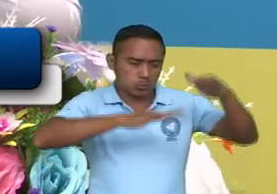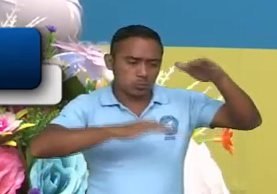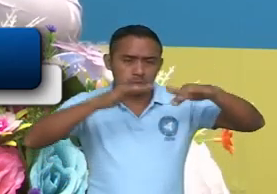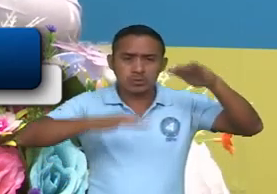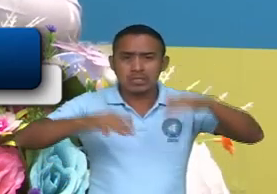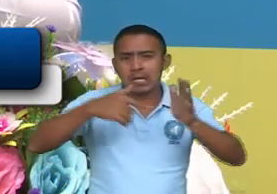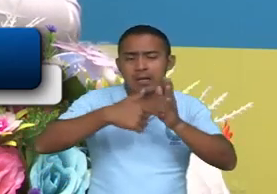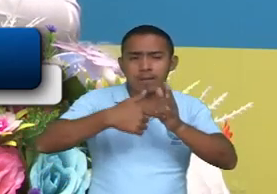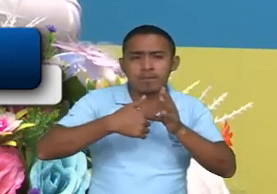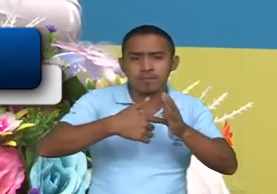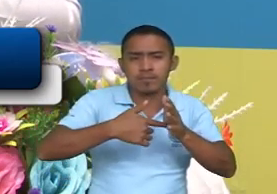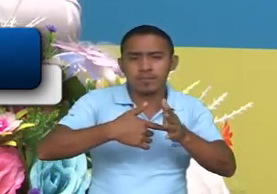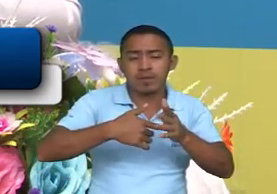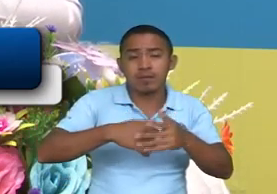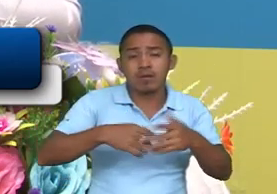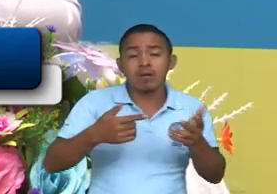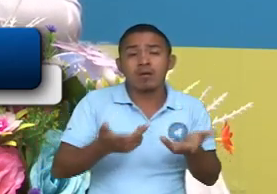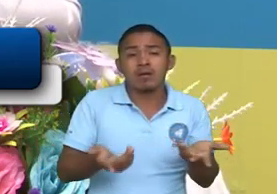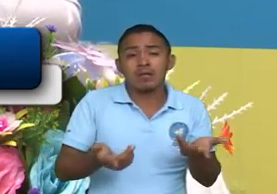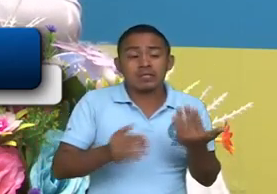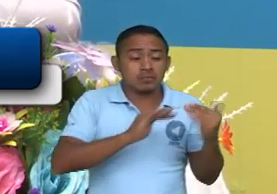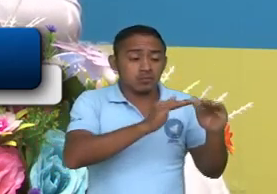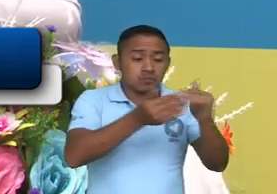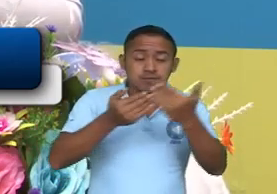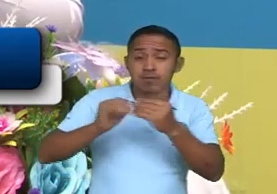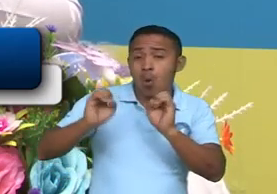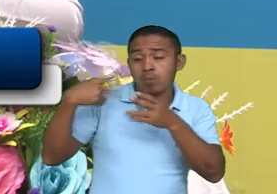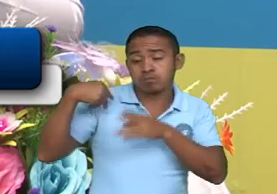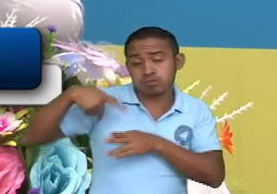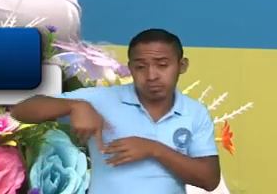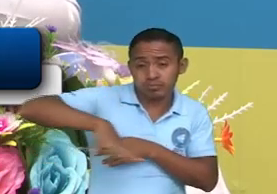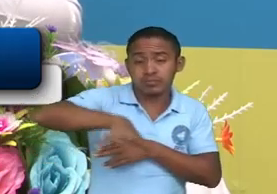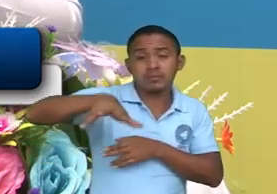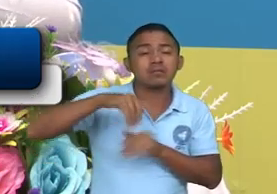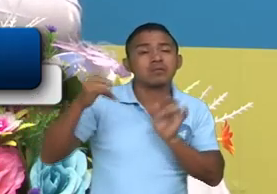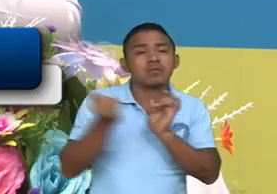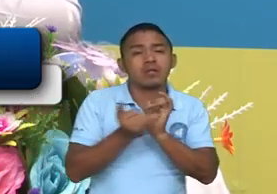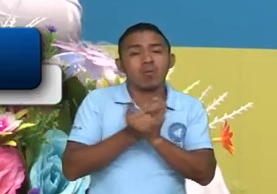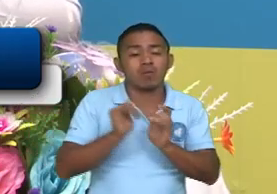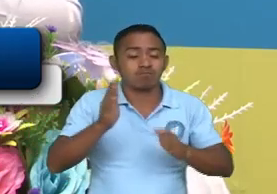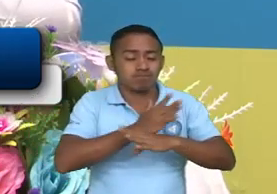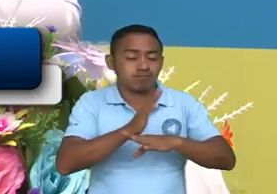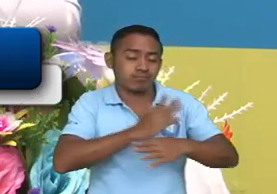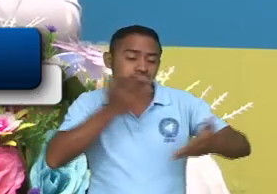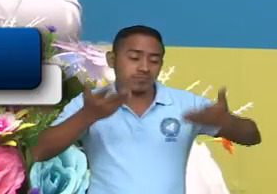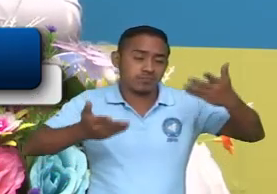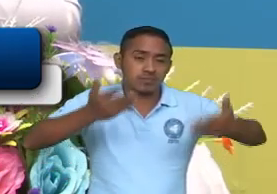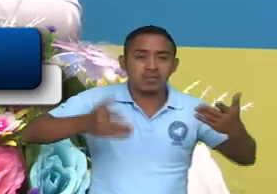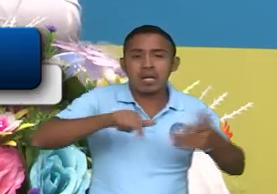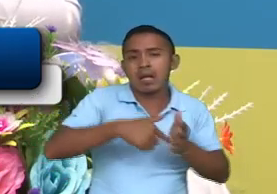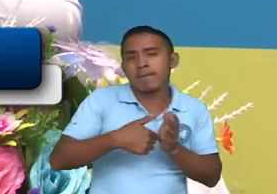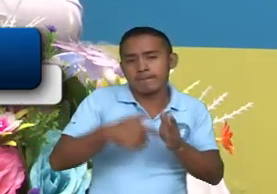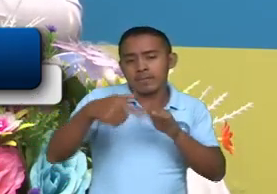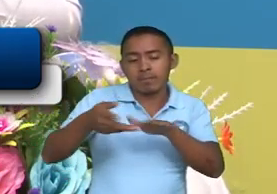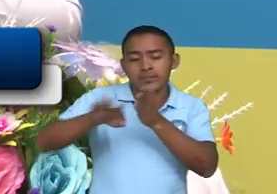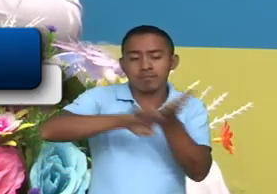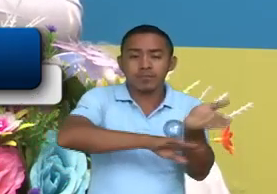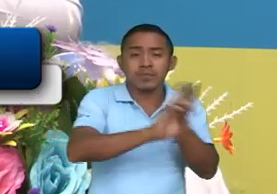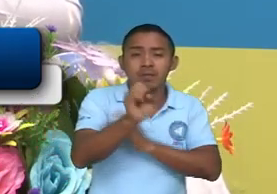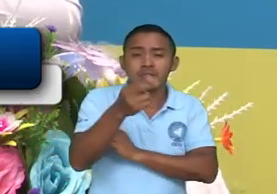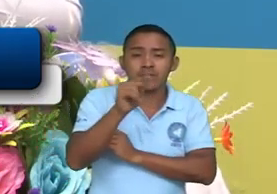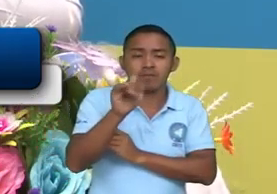Corea, Alemania, el Reino Unido, Estados Unidos, son los países en los que se da más esto. Las tasas